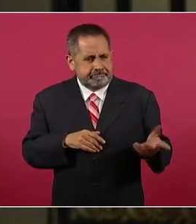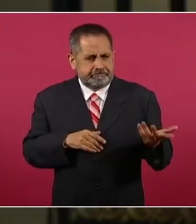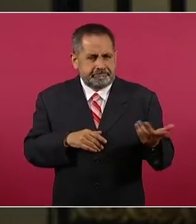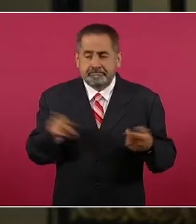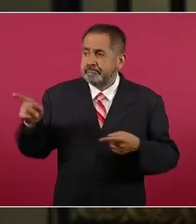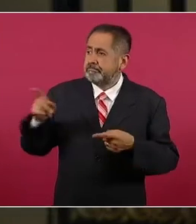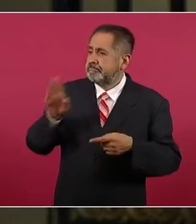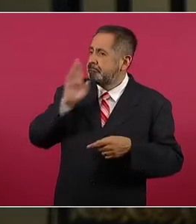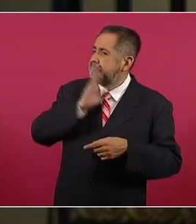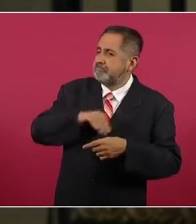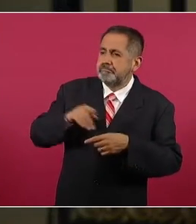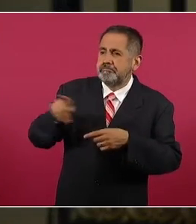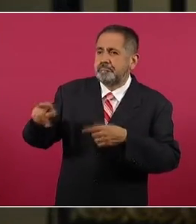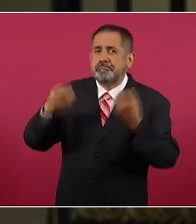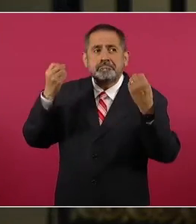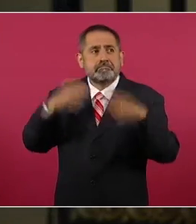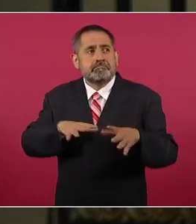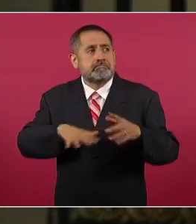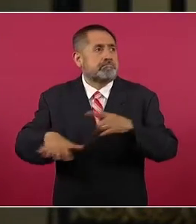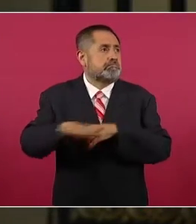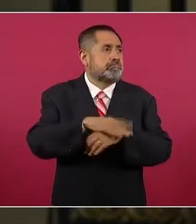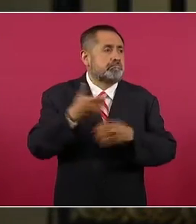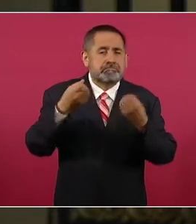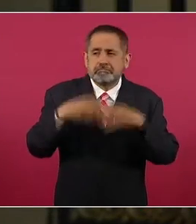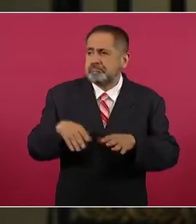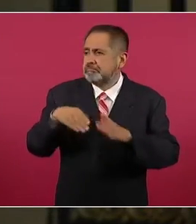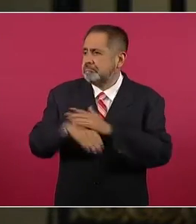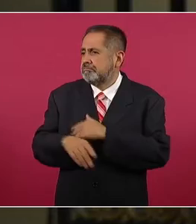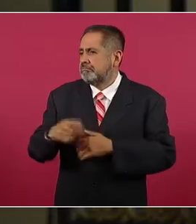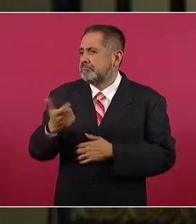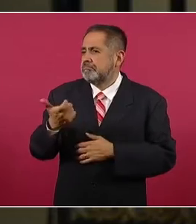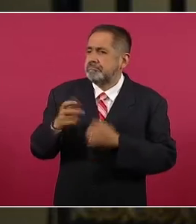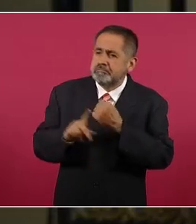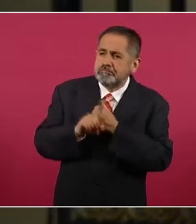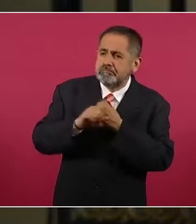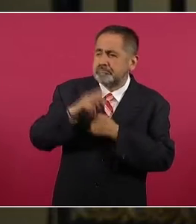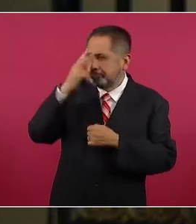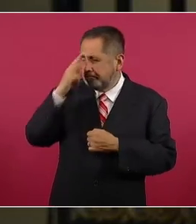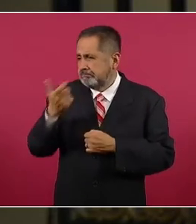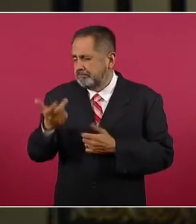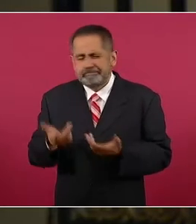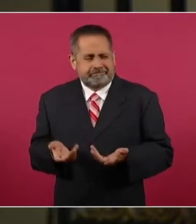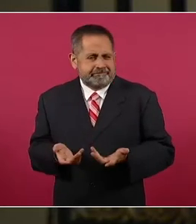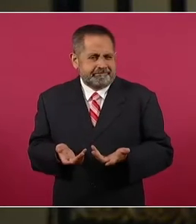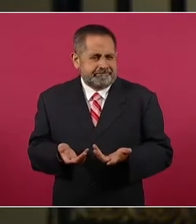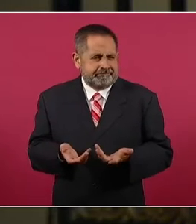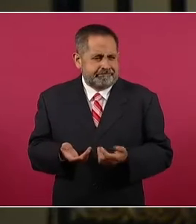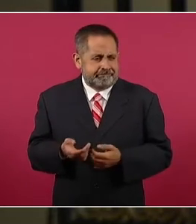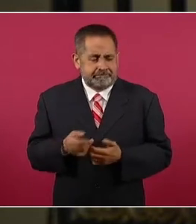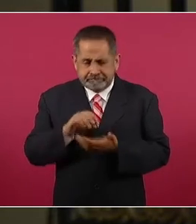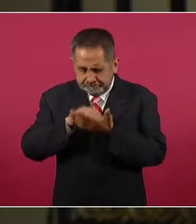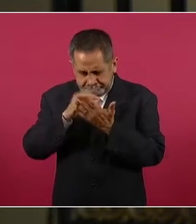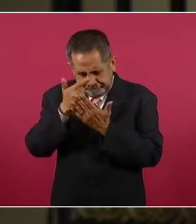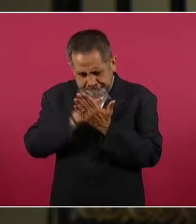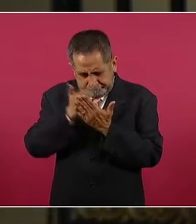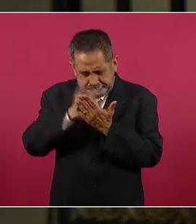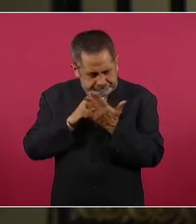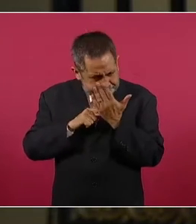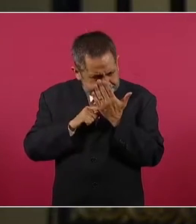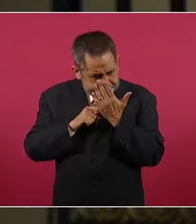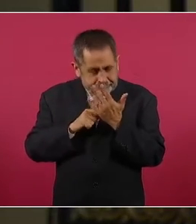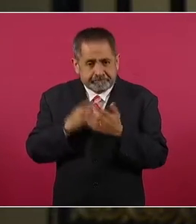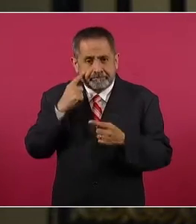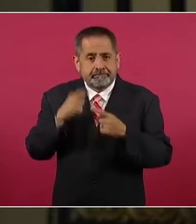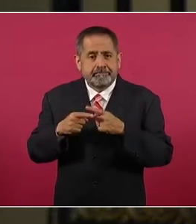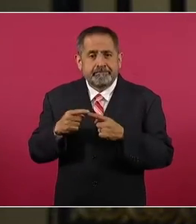daños a los grandes consorcios, problemas económicos para México, cuando los datos muestran que durante el